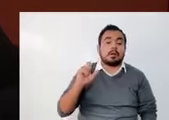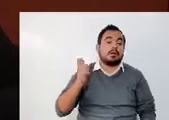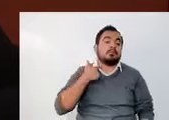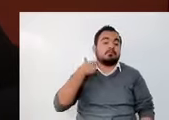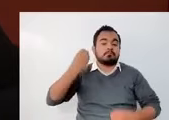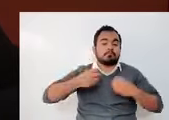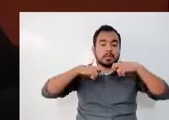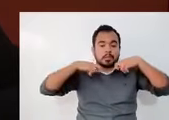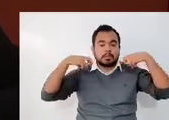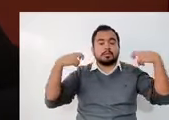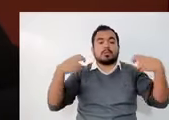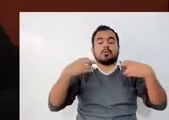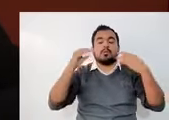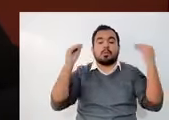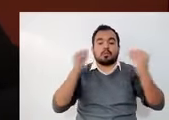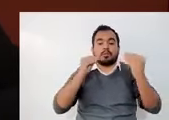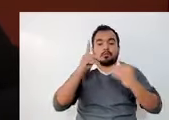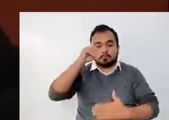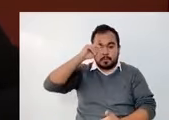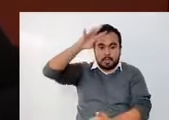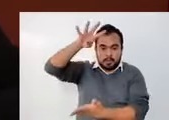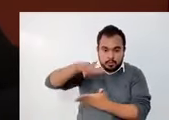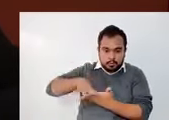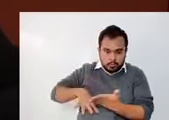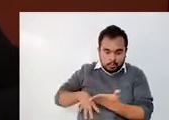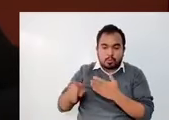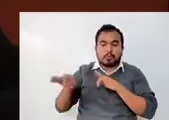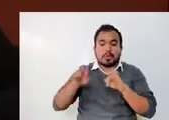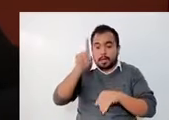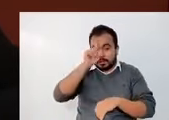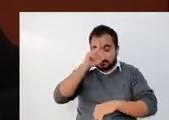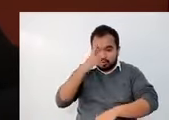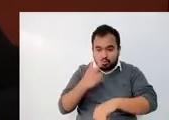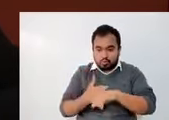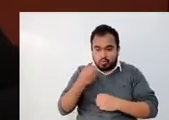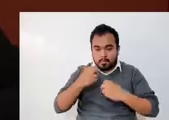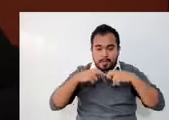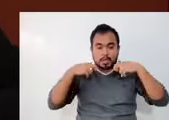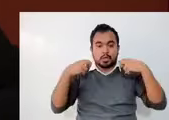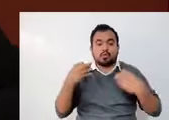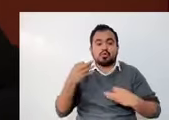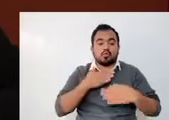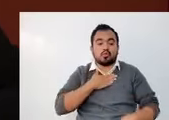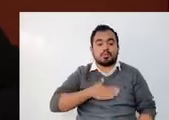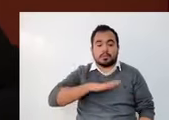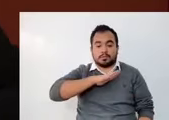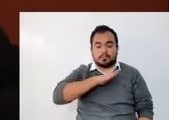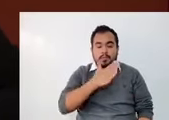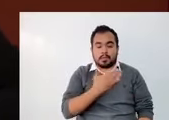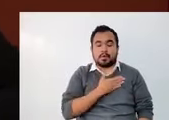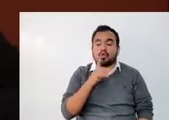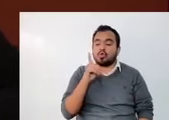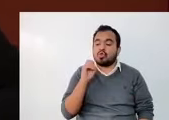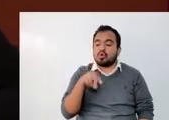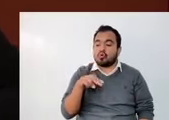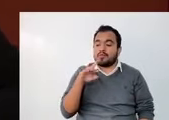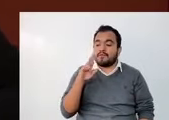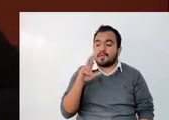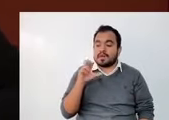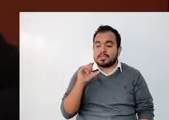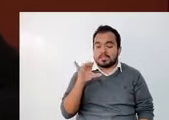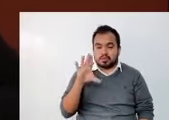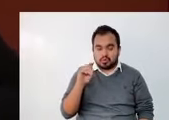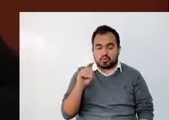Audiencia Provisional de Barcelona, trabajó como asesor del ministro de Justicia de España, don Francisco Camaño, en la elaboración